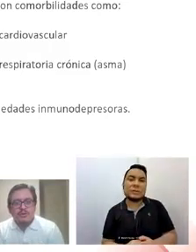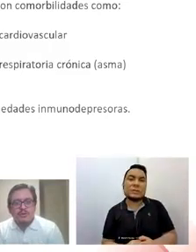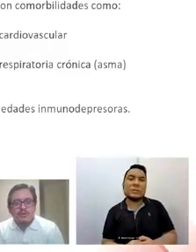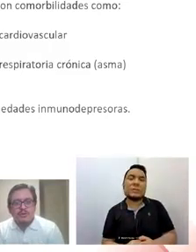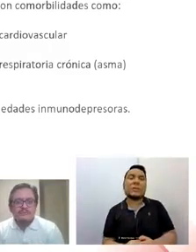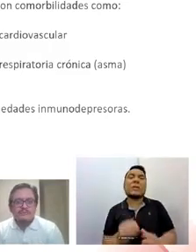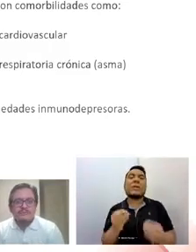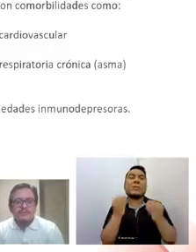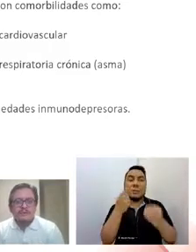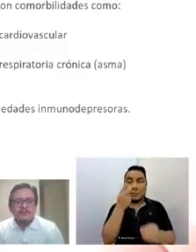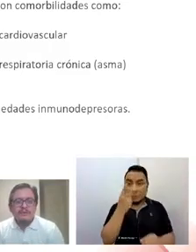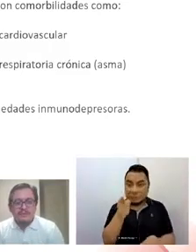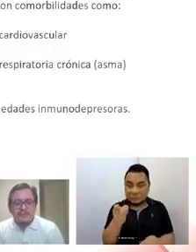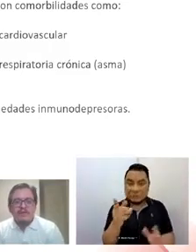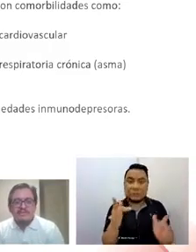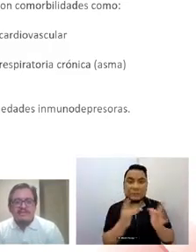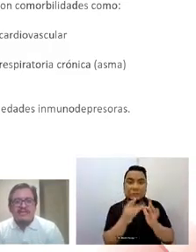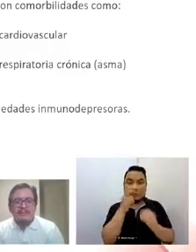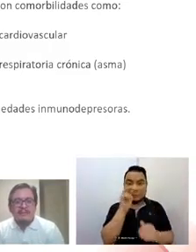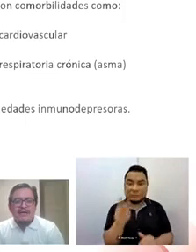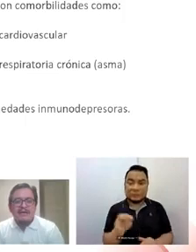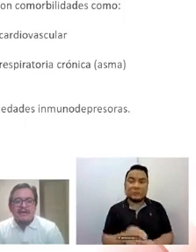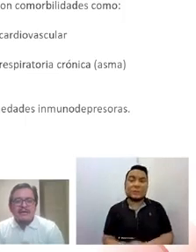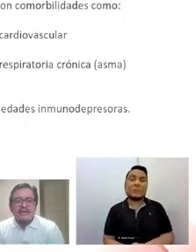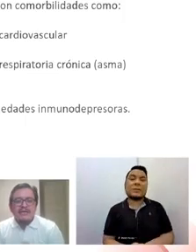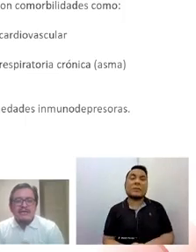¿Ya? Porque si vemos la siguiente lámina,